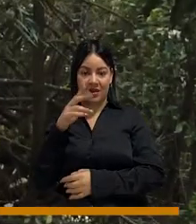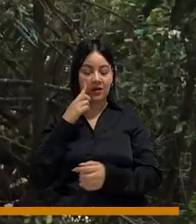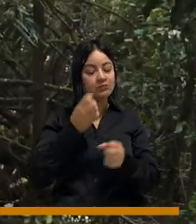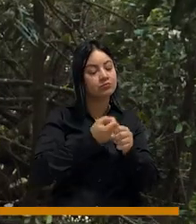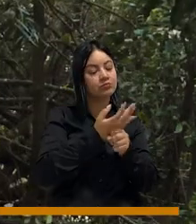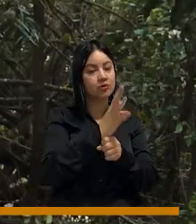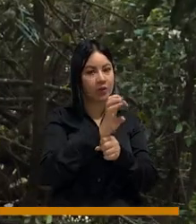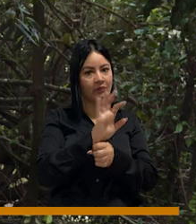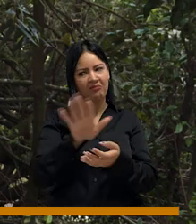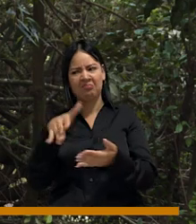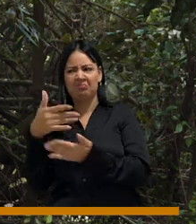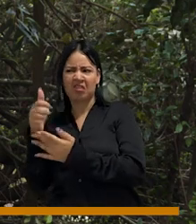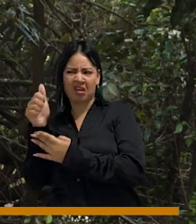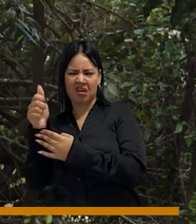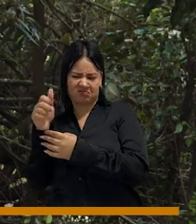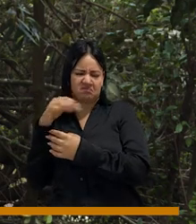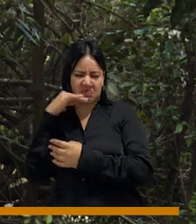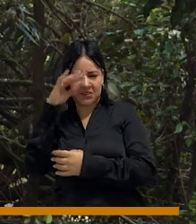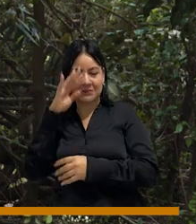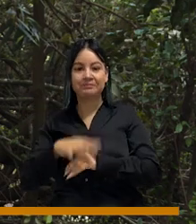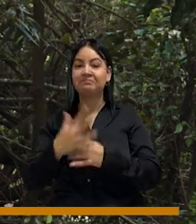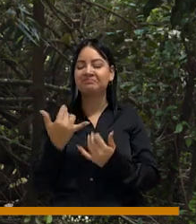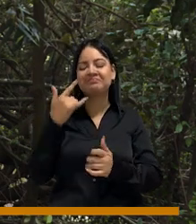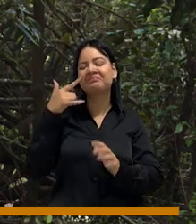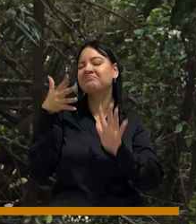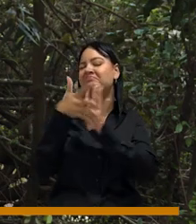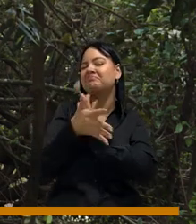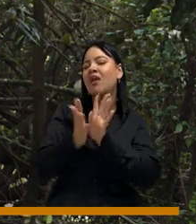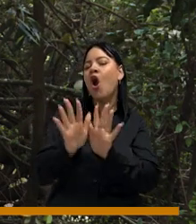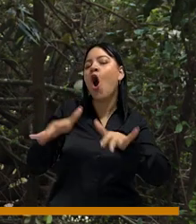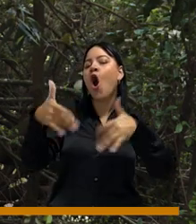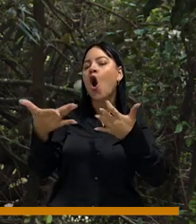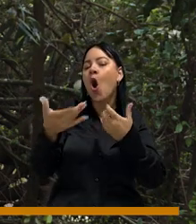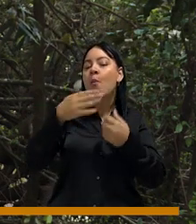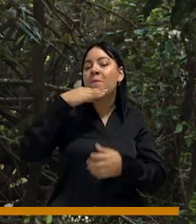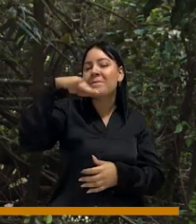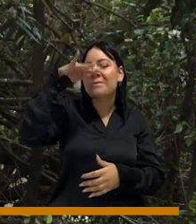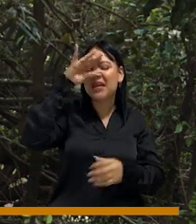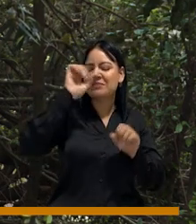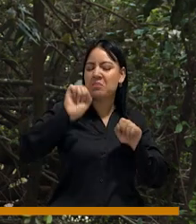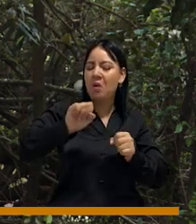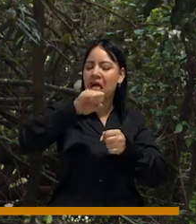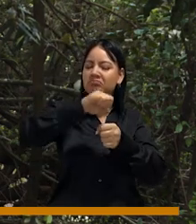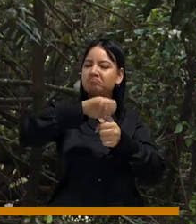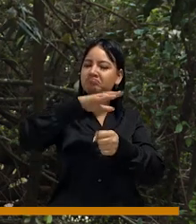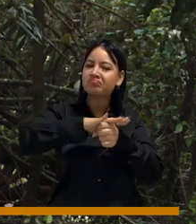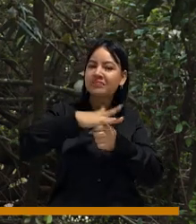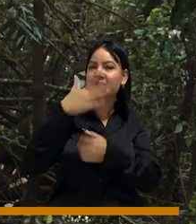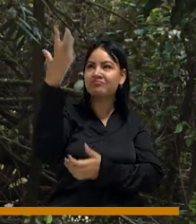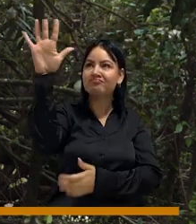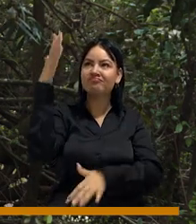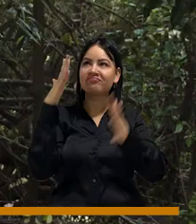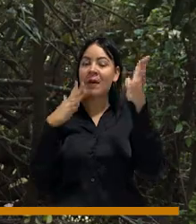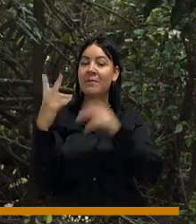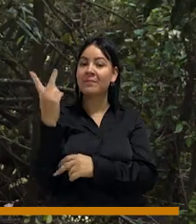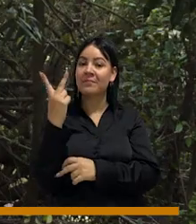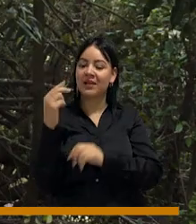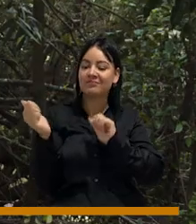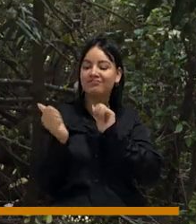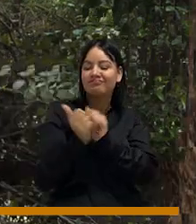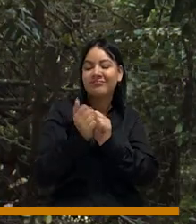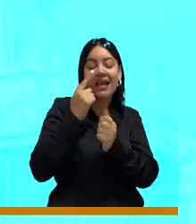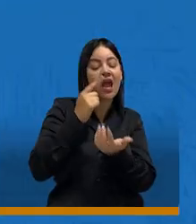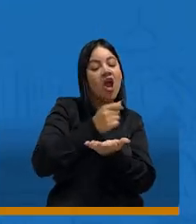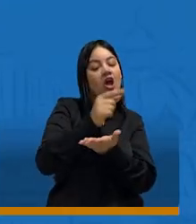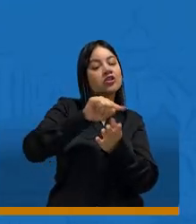Medellín, y les estaremos contando cómo vamos a lograr que Medellín sea un distrito verde a través de la economía circular en compañía de la